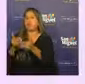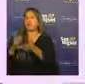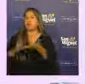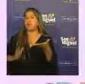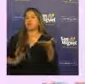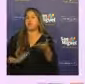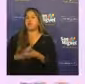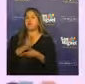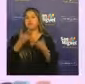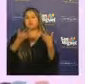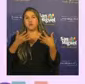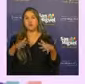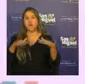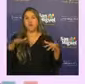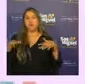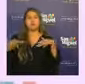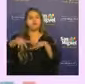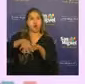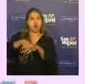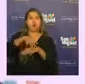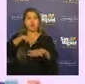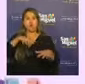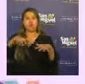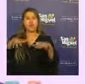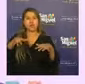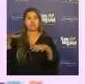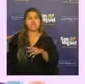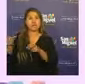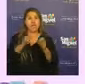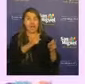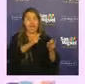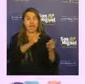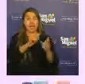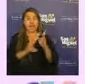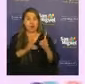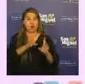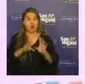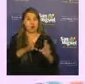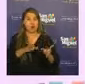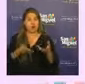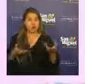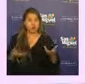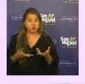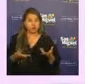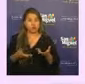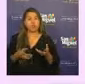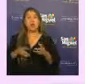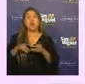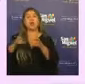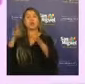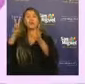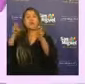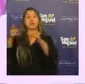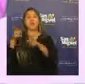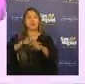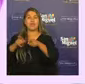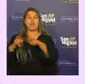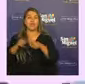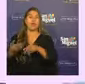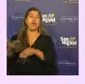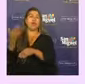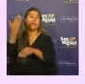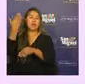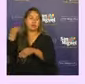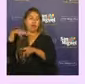a poder mover algunas cosas, a sacar algunas cosas que estaban en los cajones desde gestiones anteriores también, a